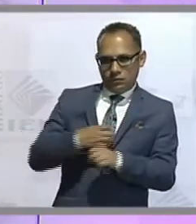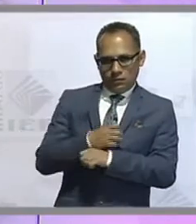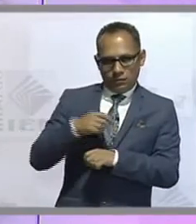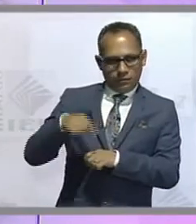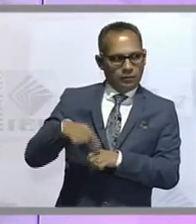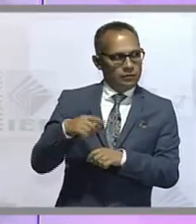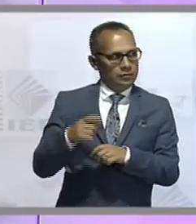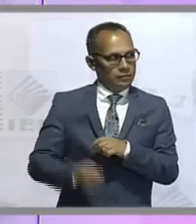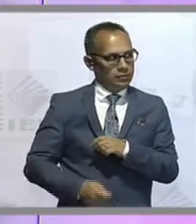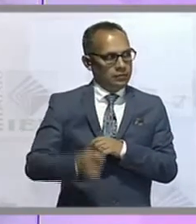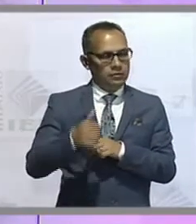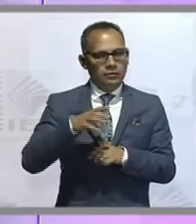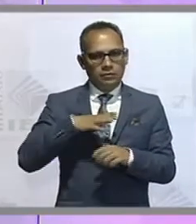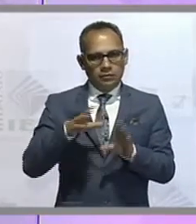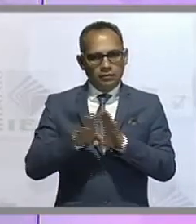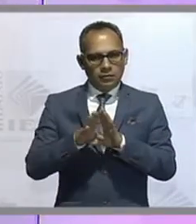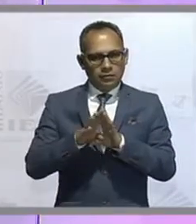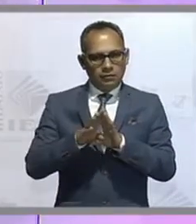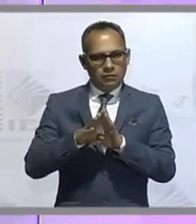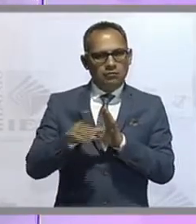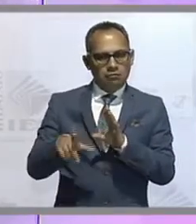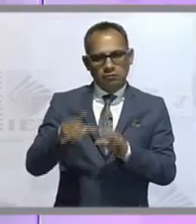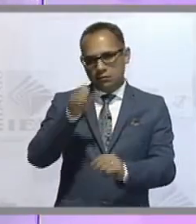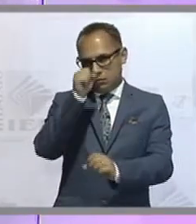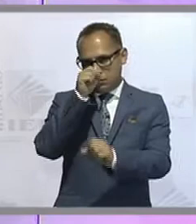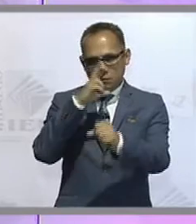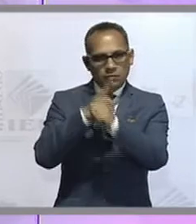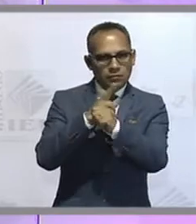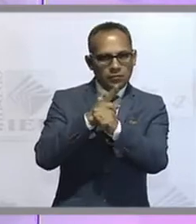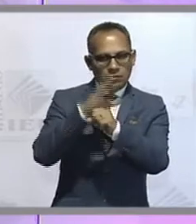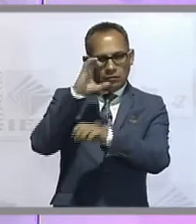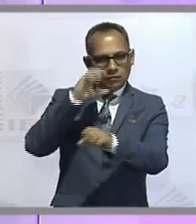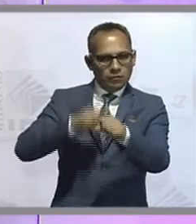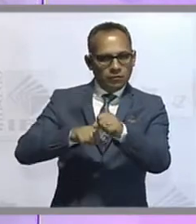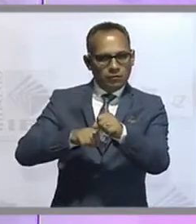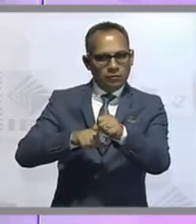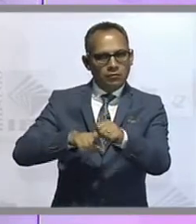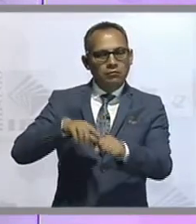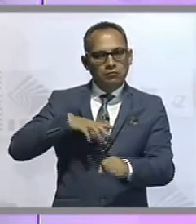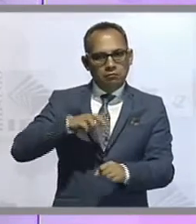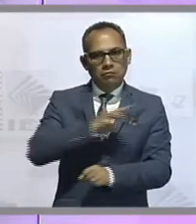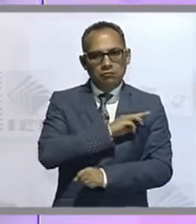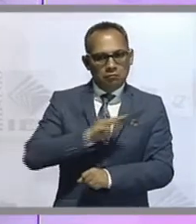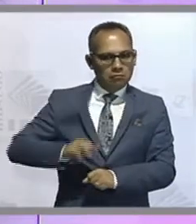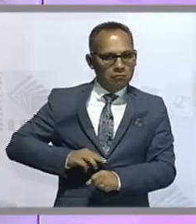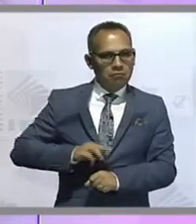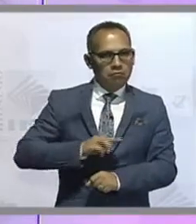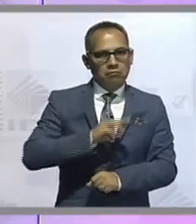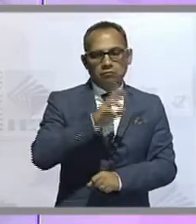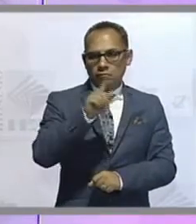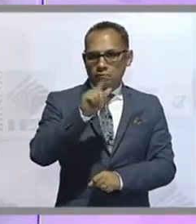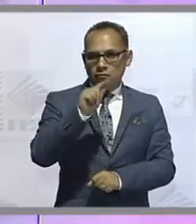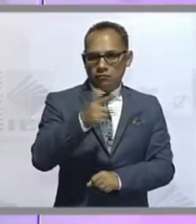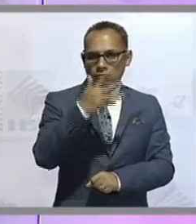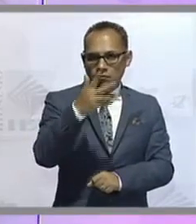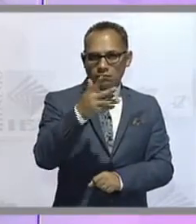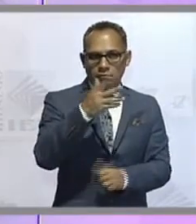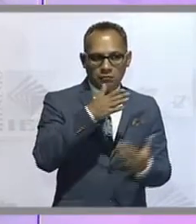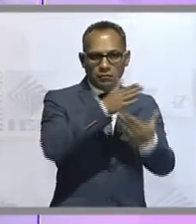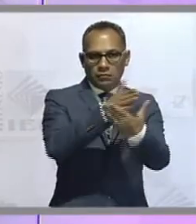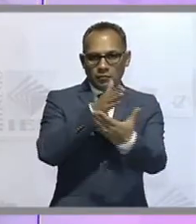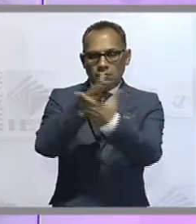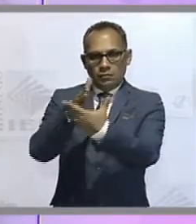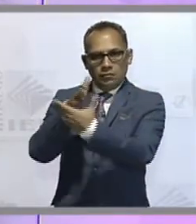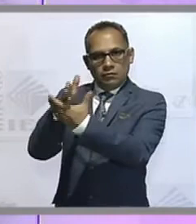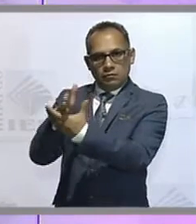la cultura en el estado se acercó a los servicios culturales descentralizados a 75 municipios a través de festivales artísticos ferias de